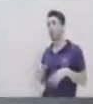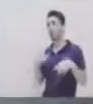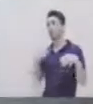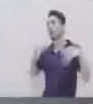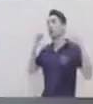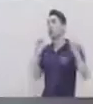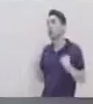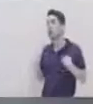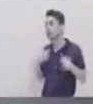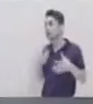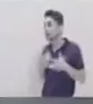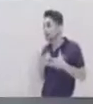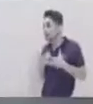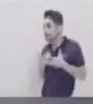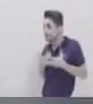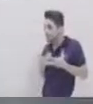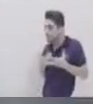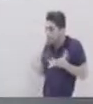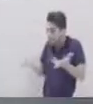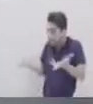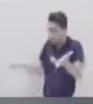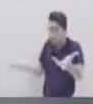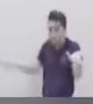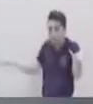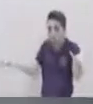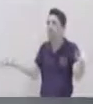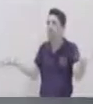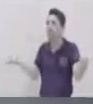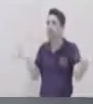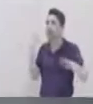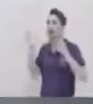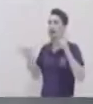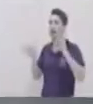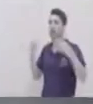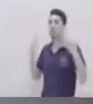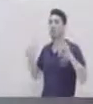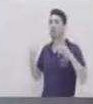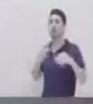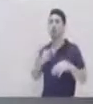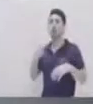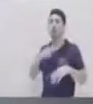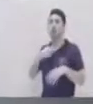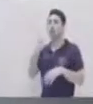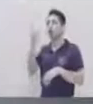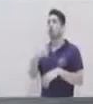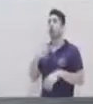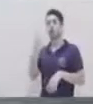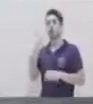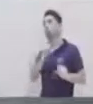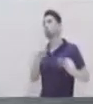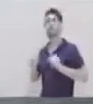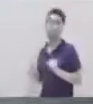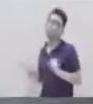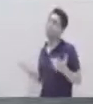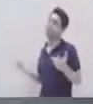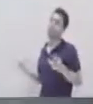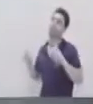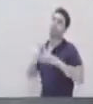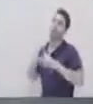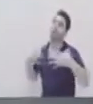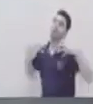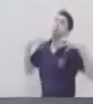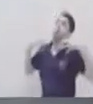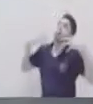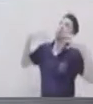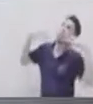Entonces me cuesta delegar. ¿Por qué? Porque trato de hacerlo todo yo, y eso lo que hace es que yo venga y me